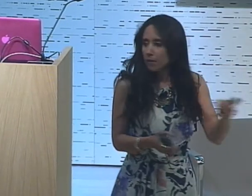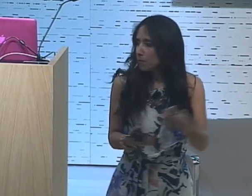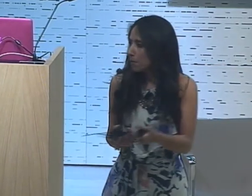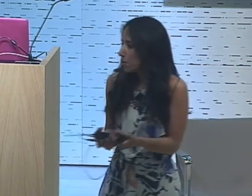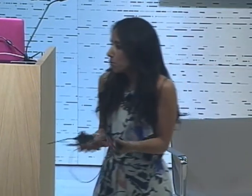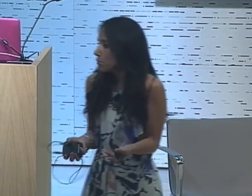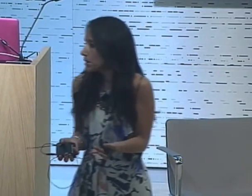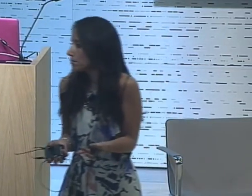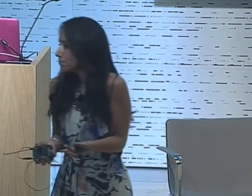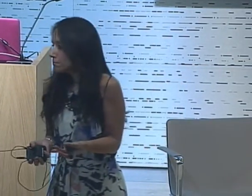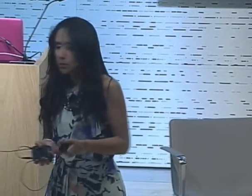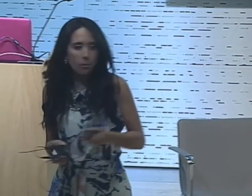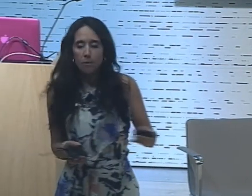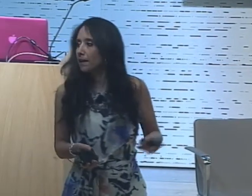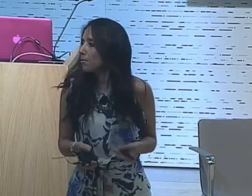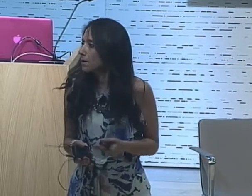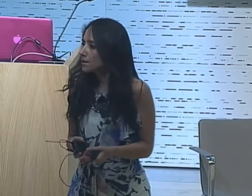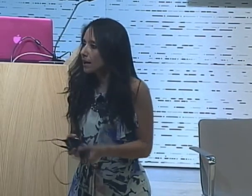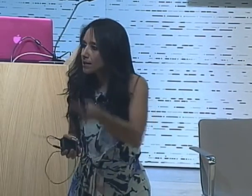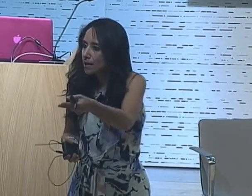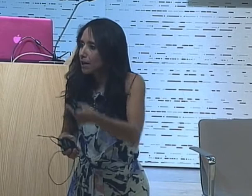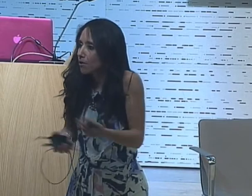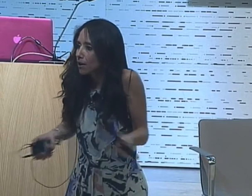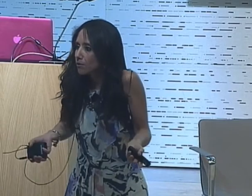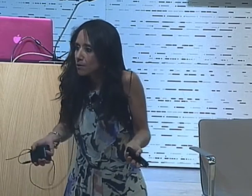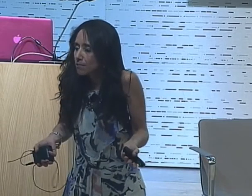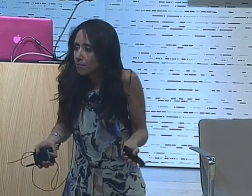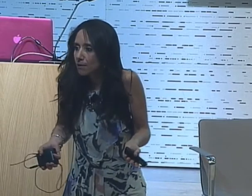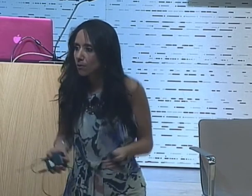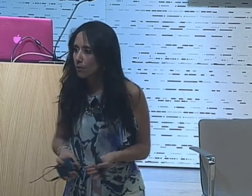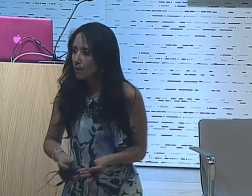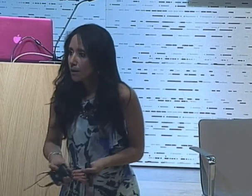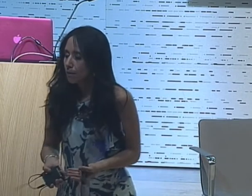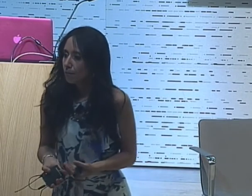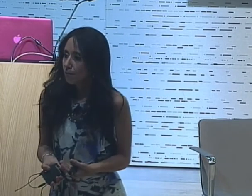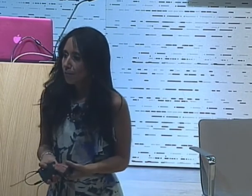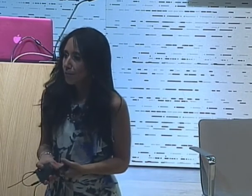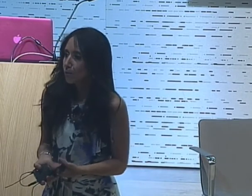con él por medio de un tweet. Yo le puedo mandar un mensaje y seguirlo y estoy